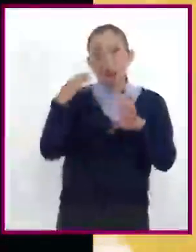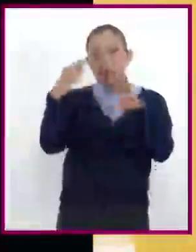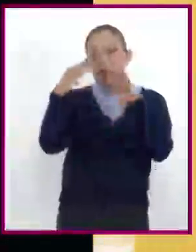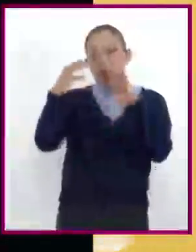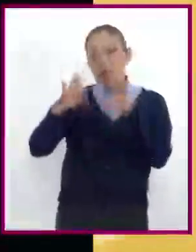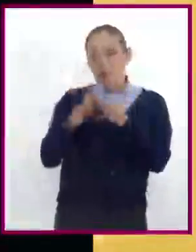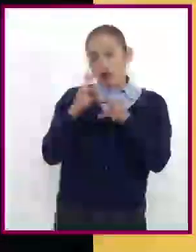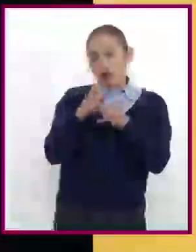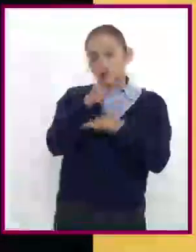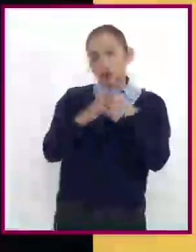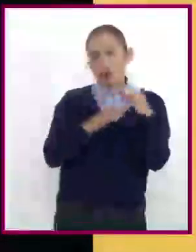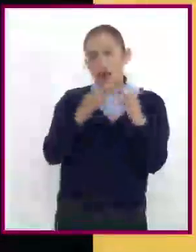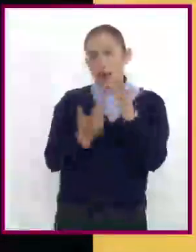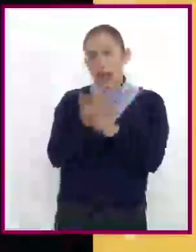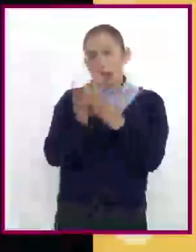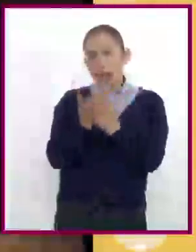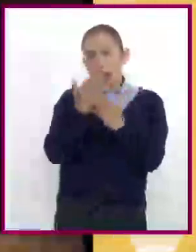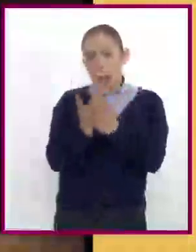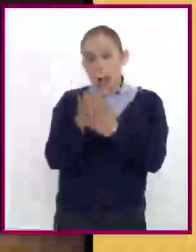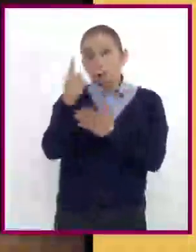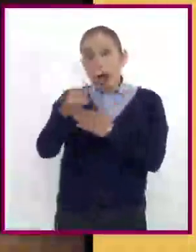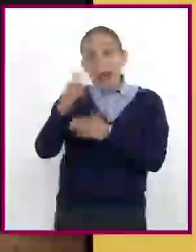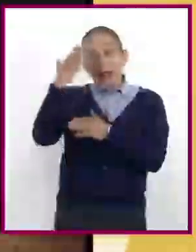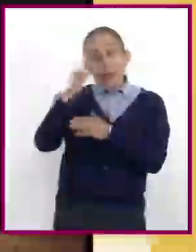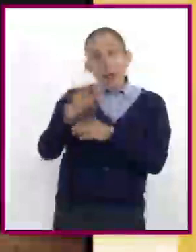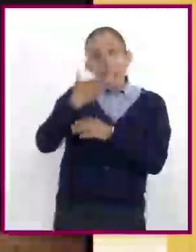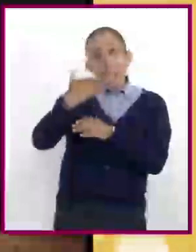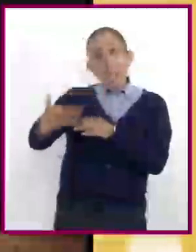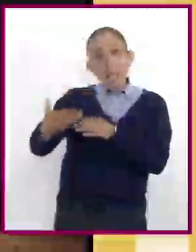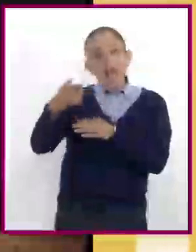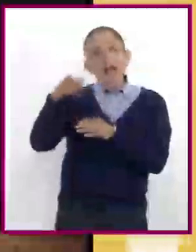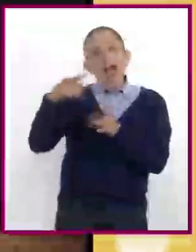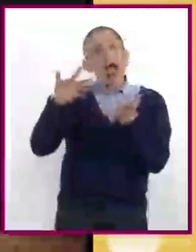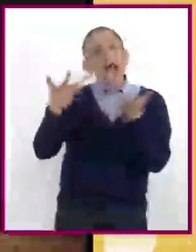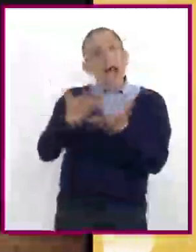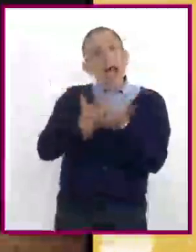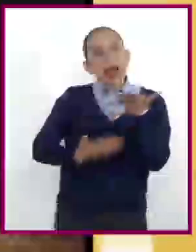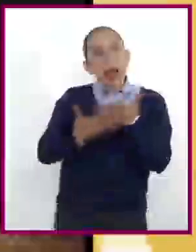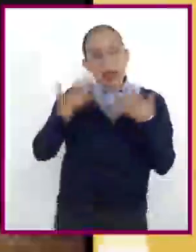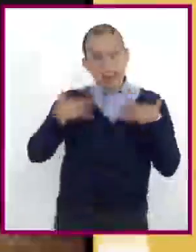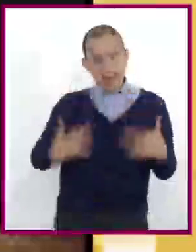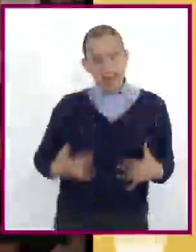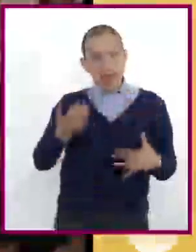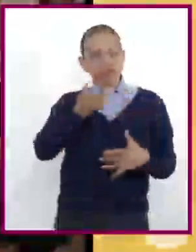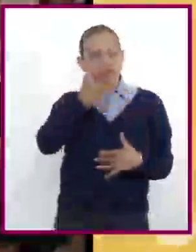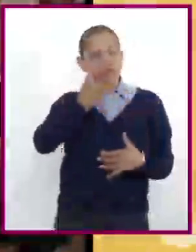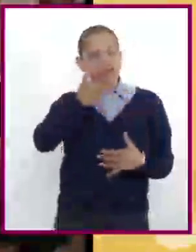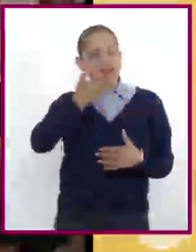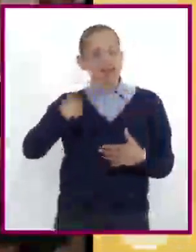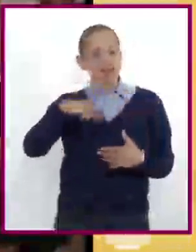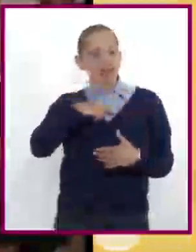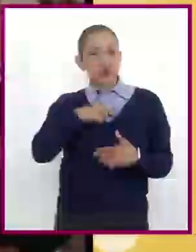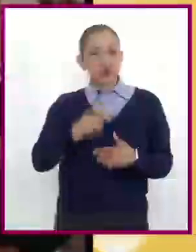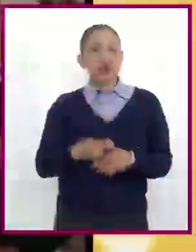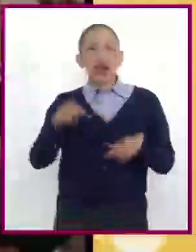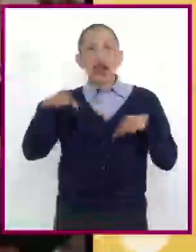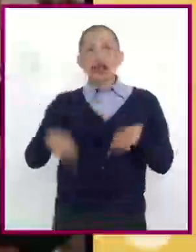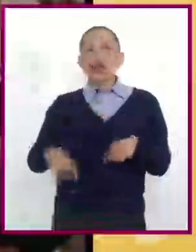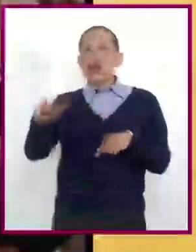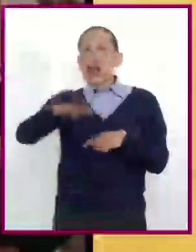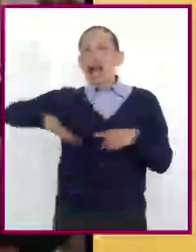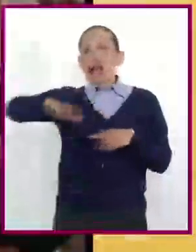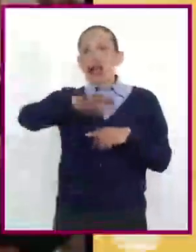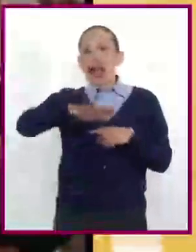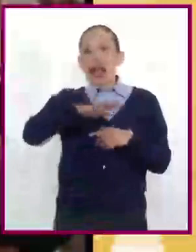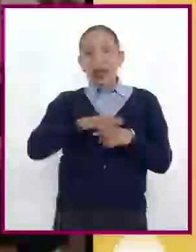enseñan a bordar todas las mañanas para que sepamos bien hacer nuestro traje tradicional. Estamos aquí en la